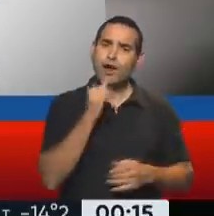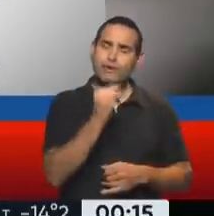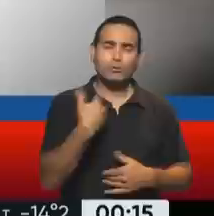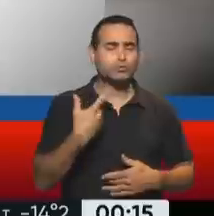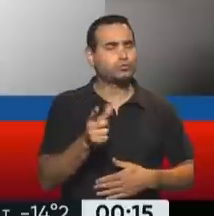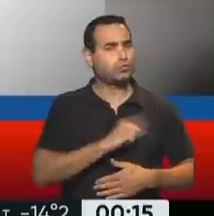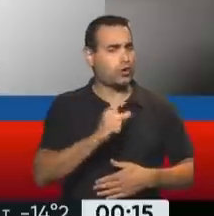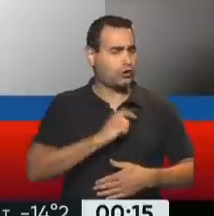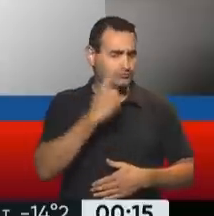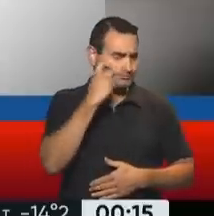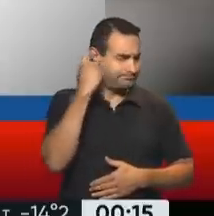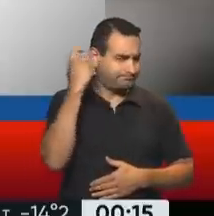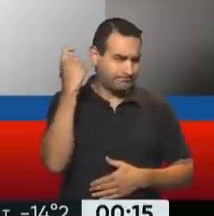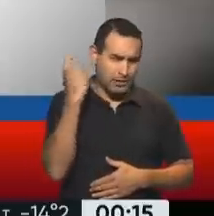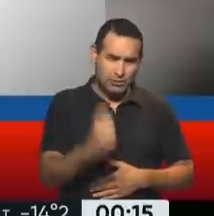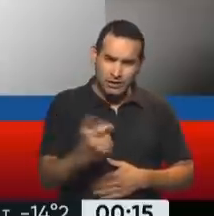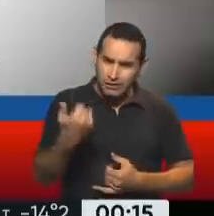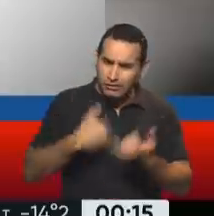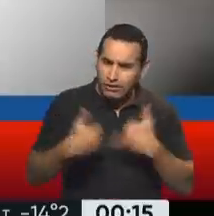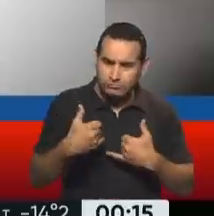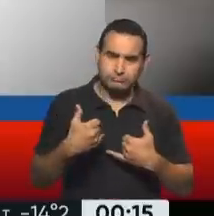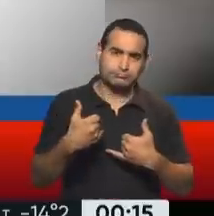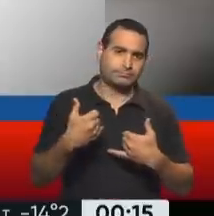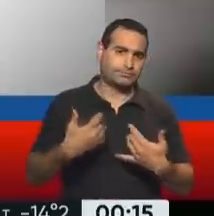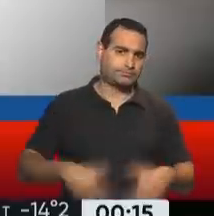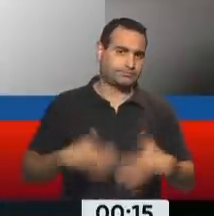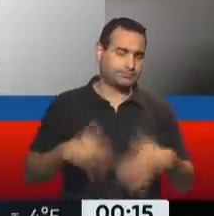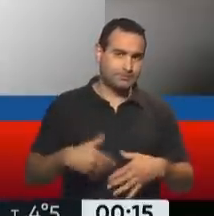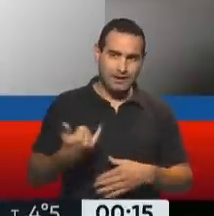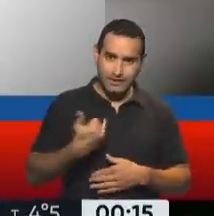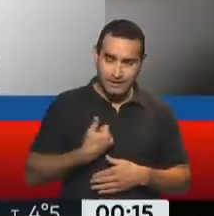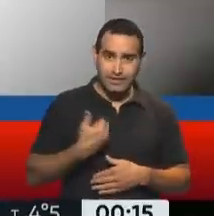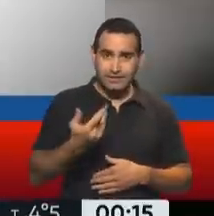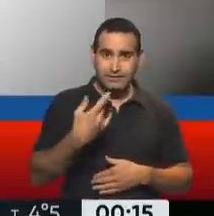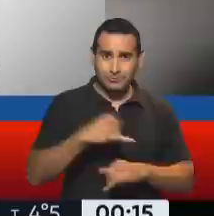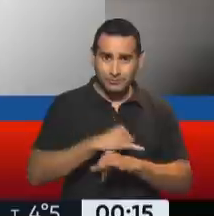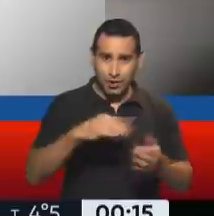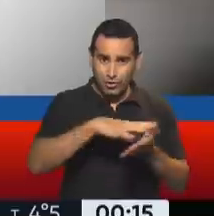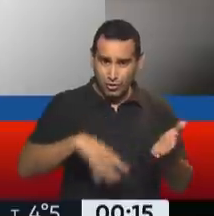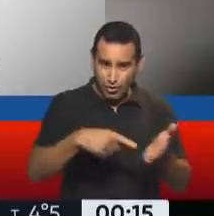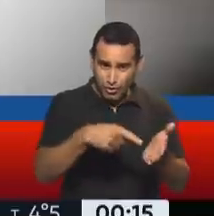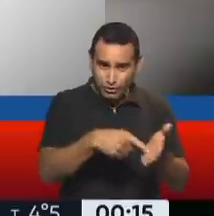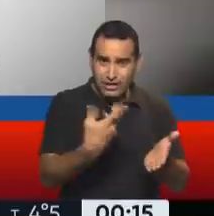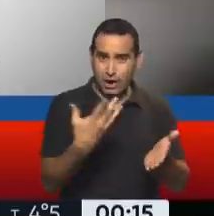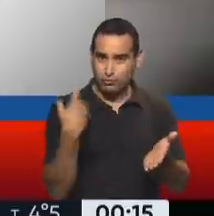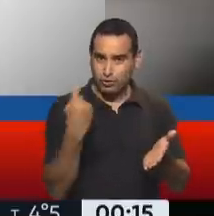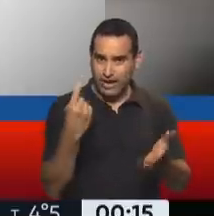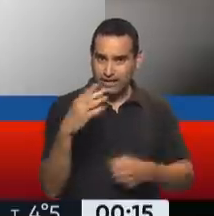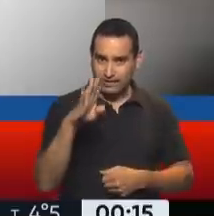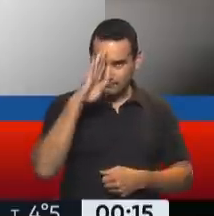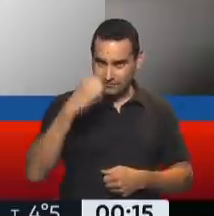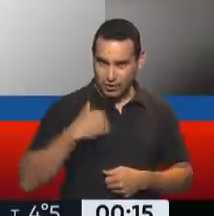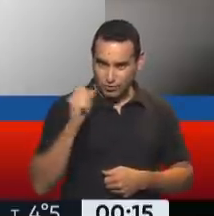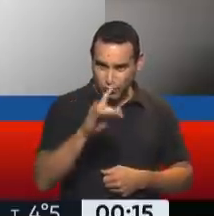dolor y la vergüenza que me causó haber tomado conocimiento, por medio de la publicación de la nota remitida por autoridades militares